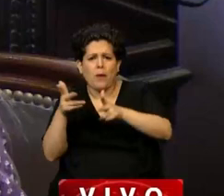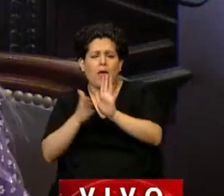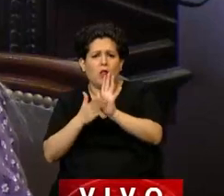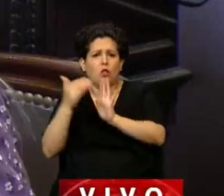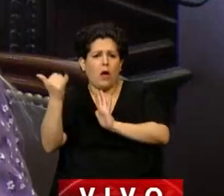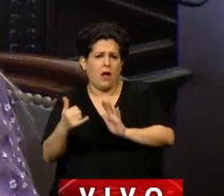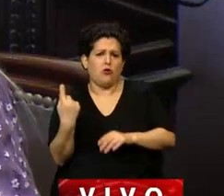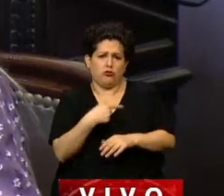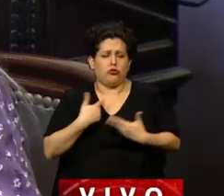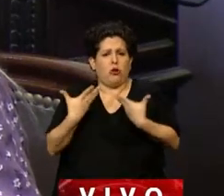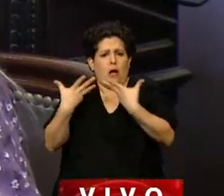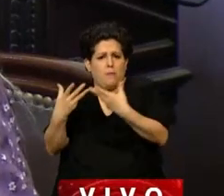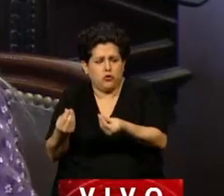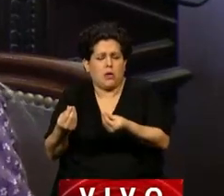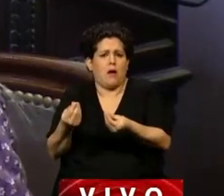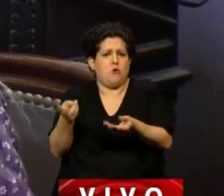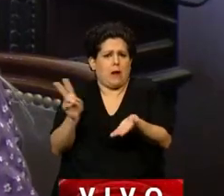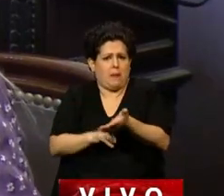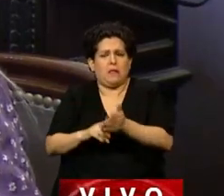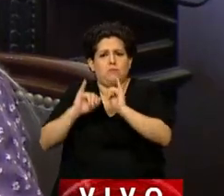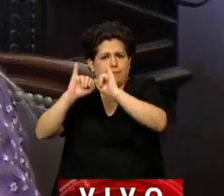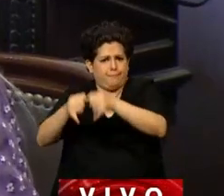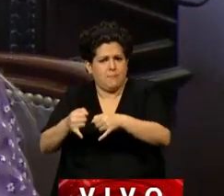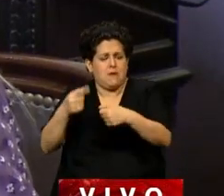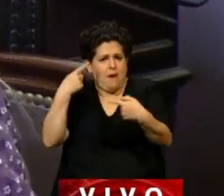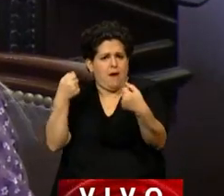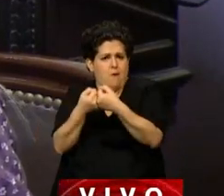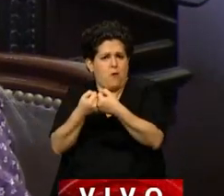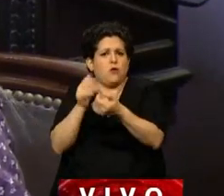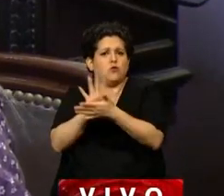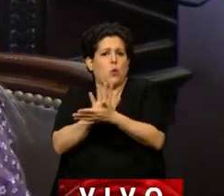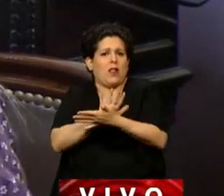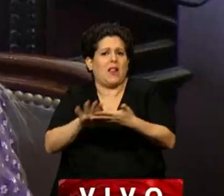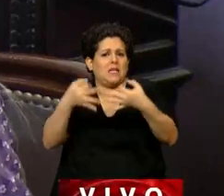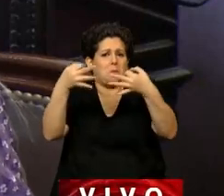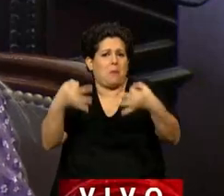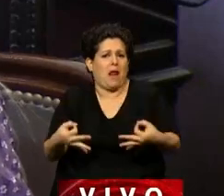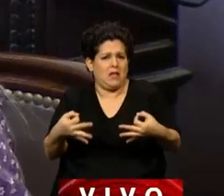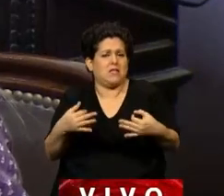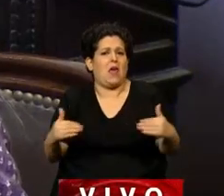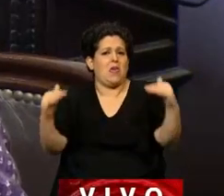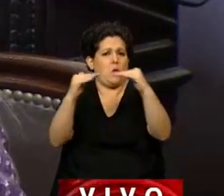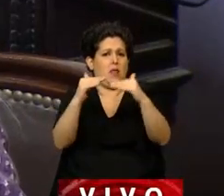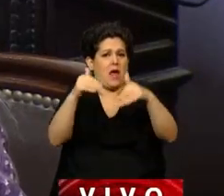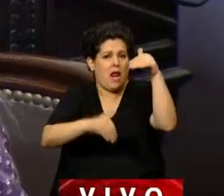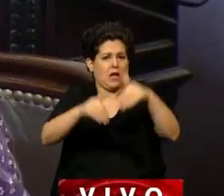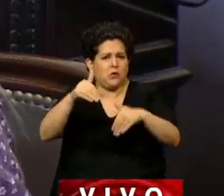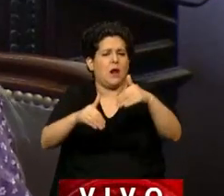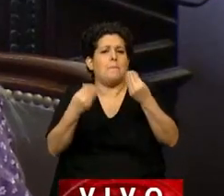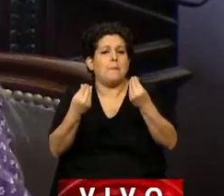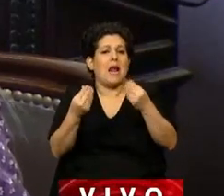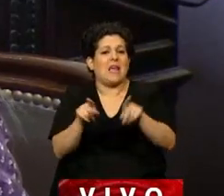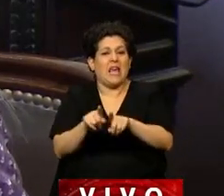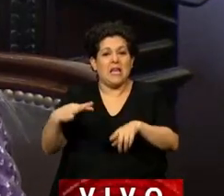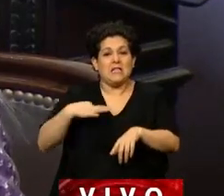nosotros ratificamos y convalidamos respecto de la transparencia y la igualdad electoral, va a permitir que ningún